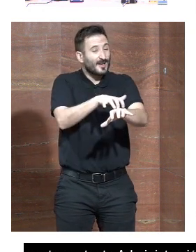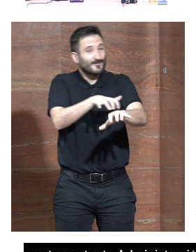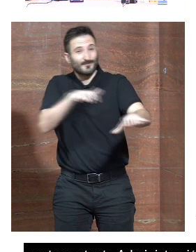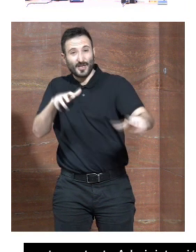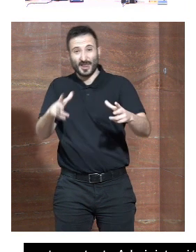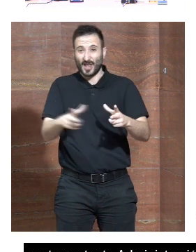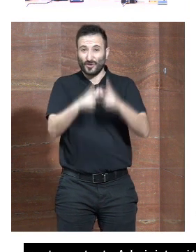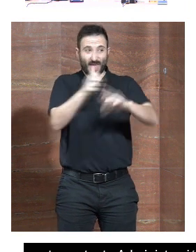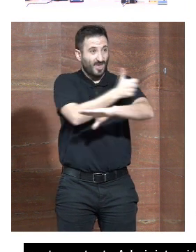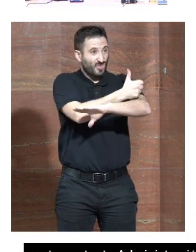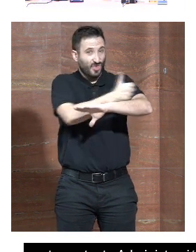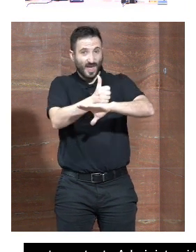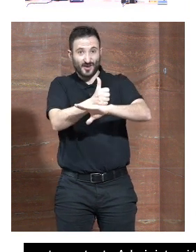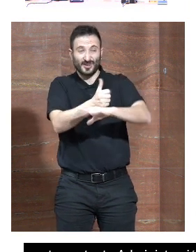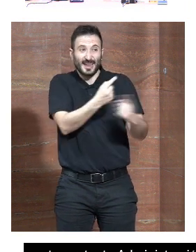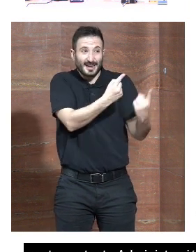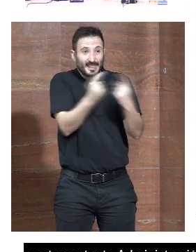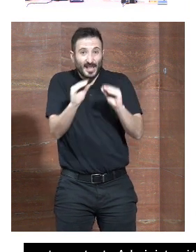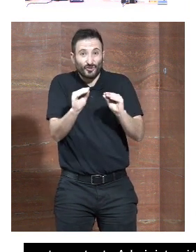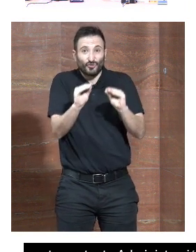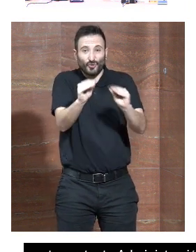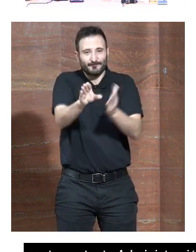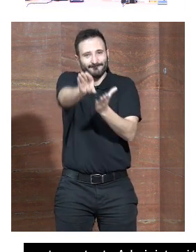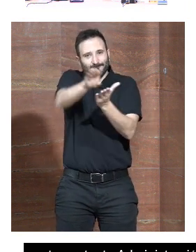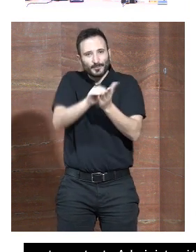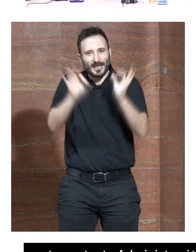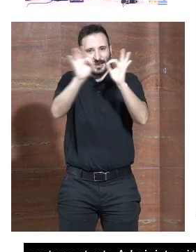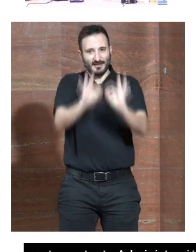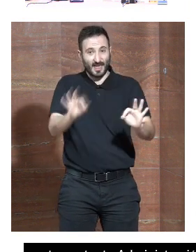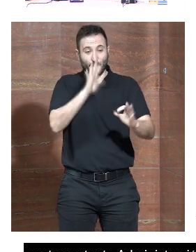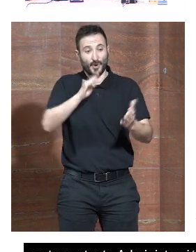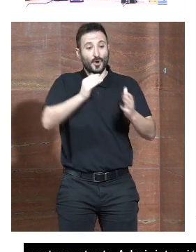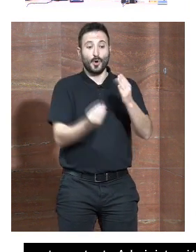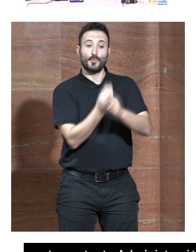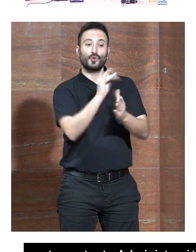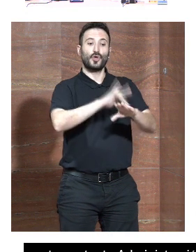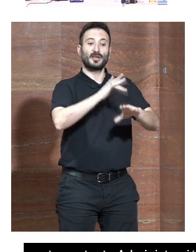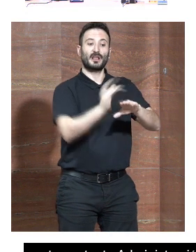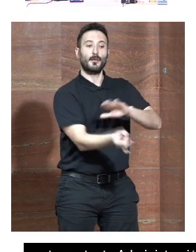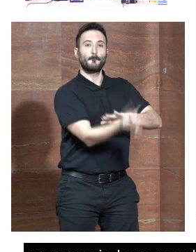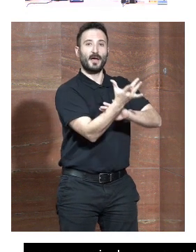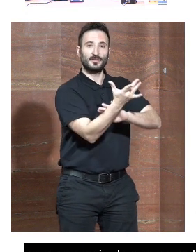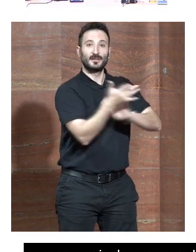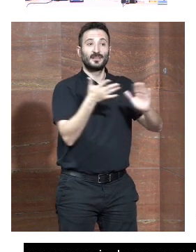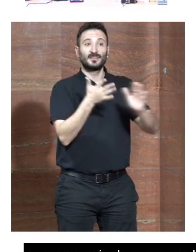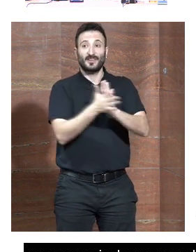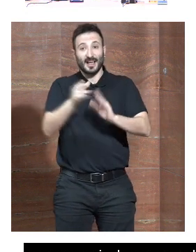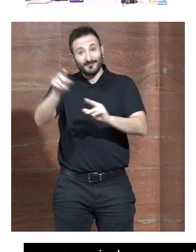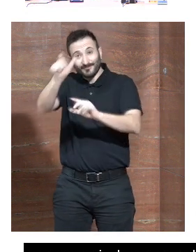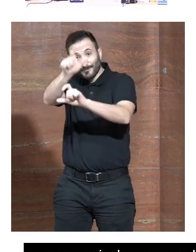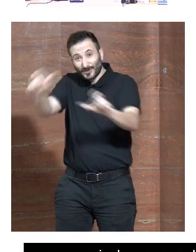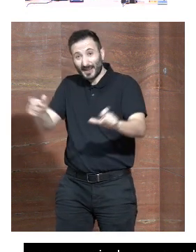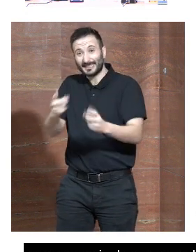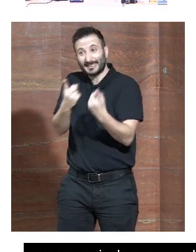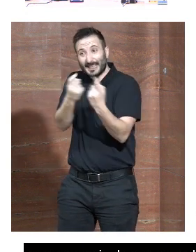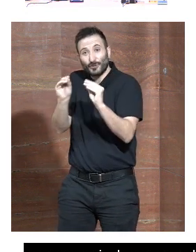parte de los ciudadanos a la hora de diseñar esos servicios digitales, esos productos digitales, no se han tenido en cuenta